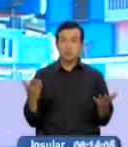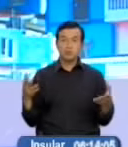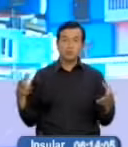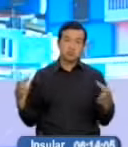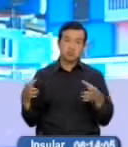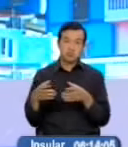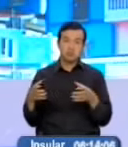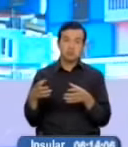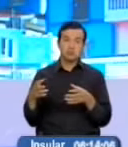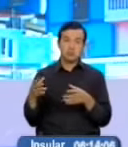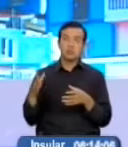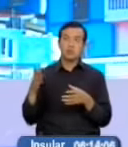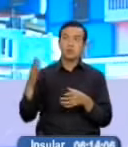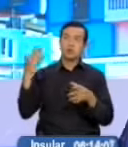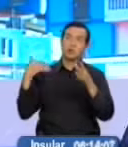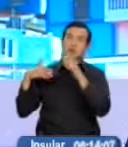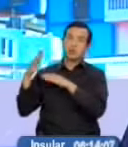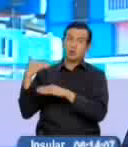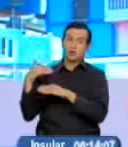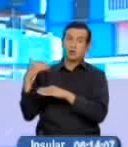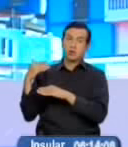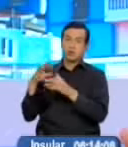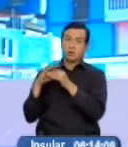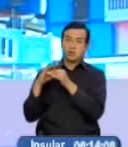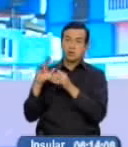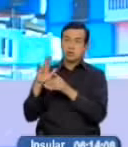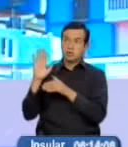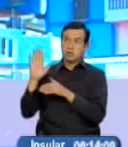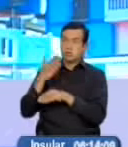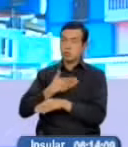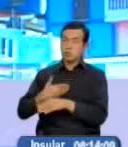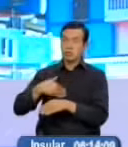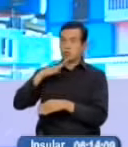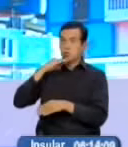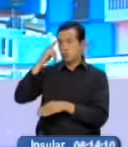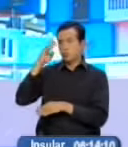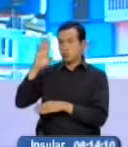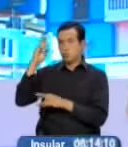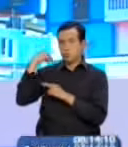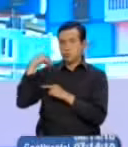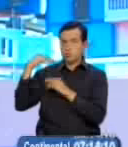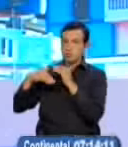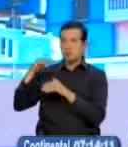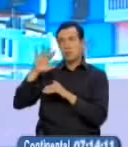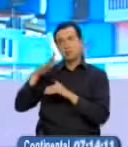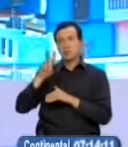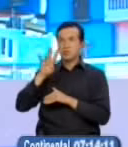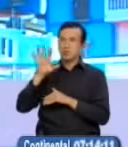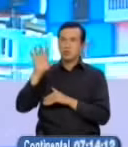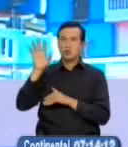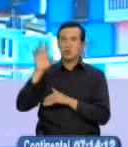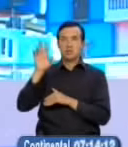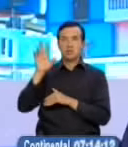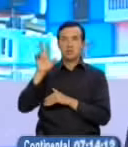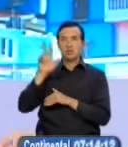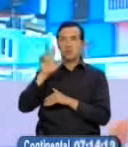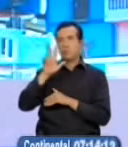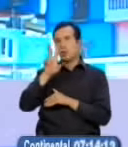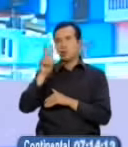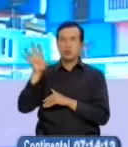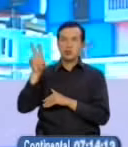un legado de país en el que evidentemente Correa juega un rol, este más o menos 25-30% que se ha mantenido